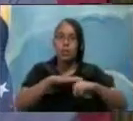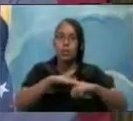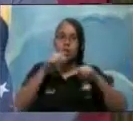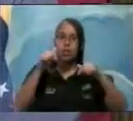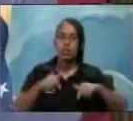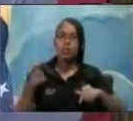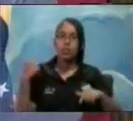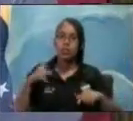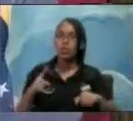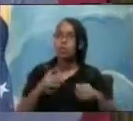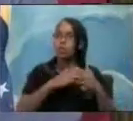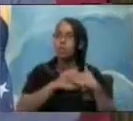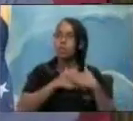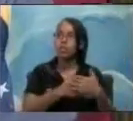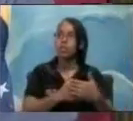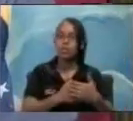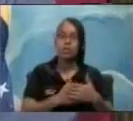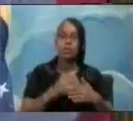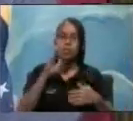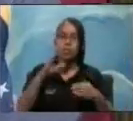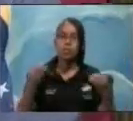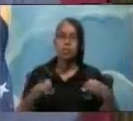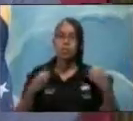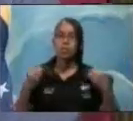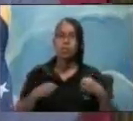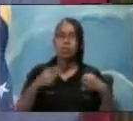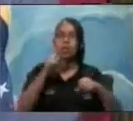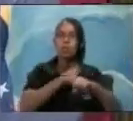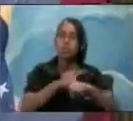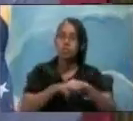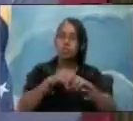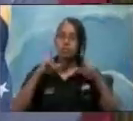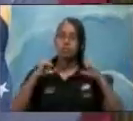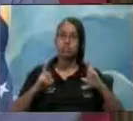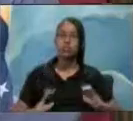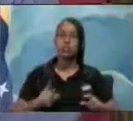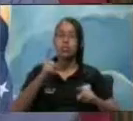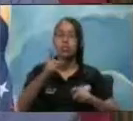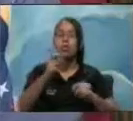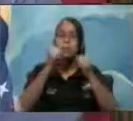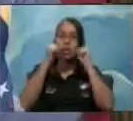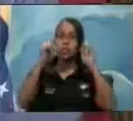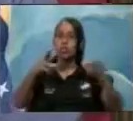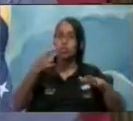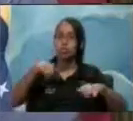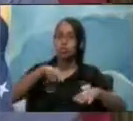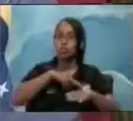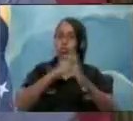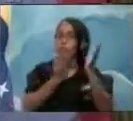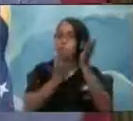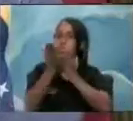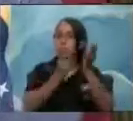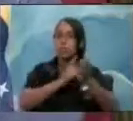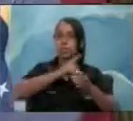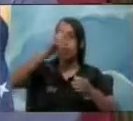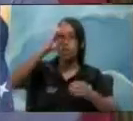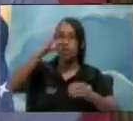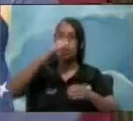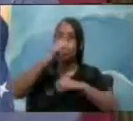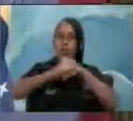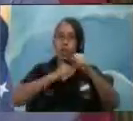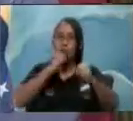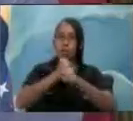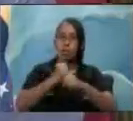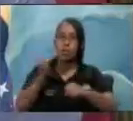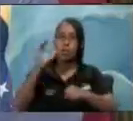tenemos refrigerio. Estamos viviendo en el tiempo de refrigerio, tiempo de bendición. Nosotros, como siervos de Dios en la obra, estamos